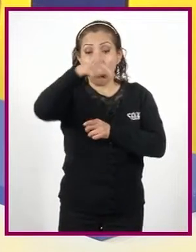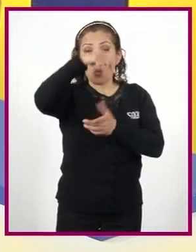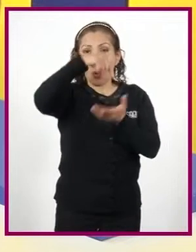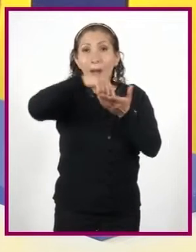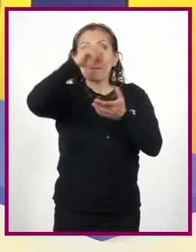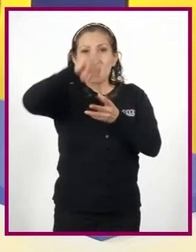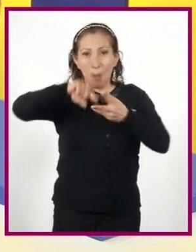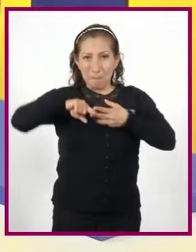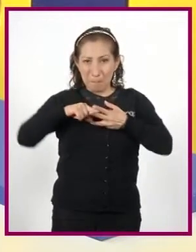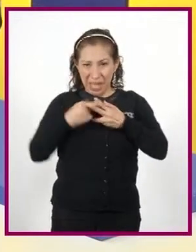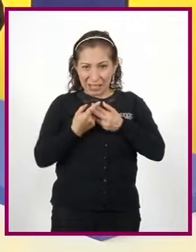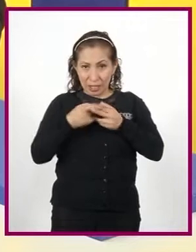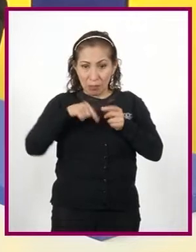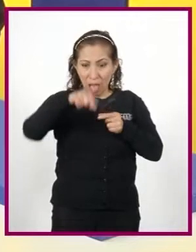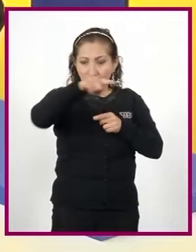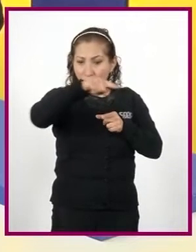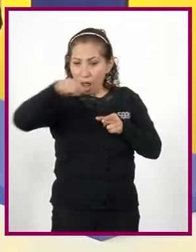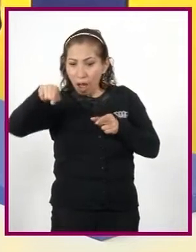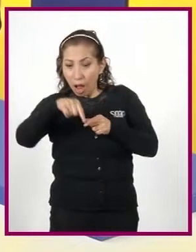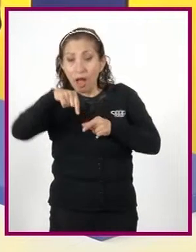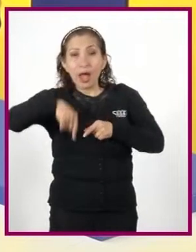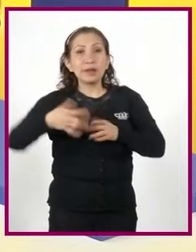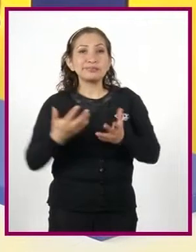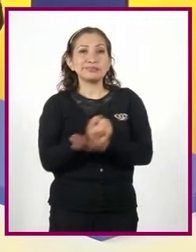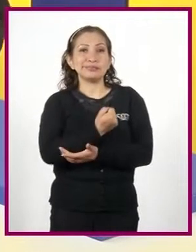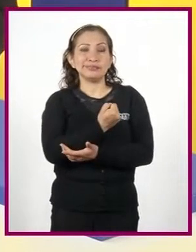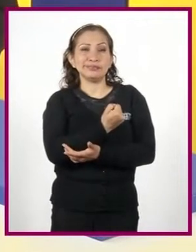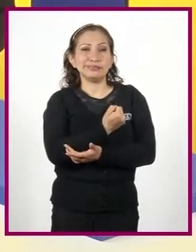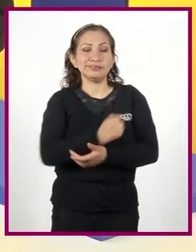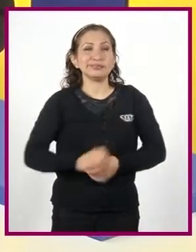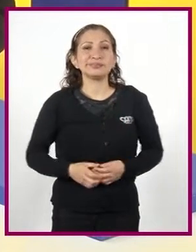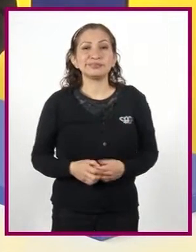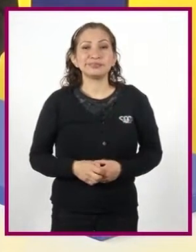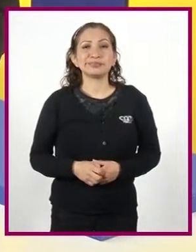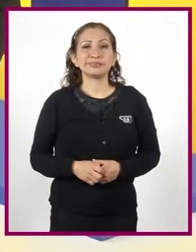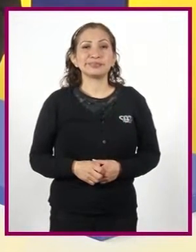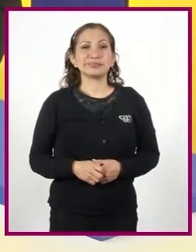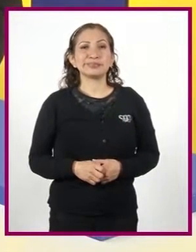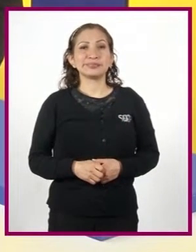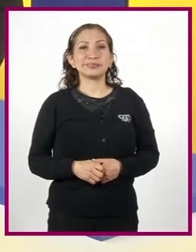lugar donde había empezado era el vencedor.